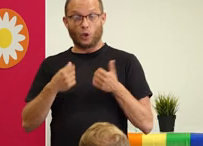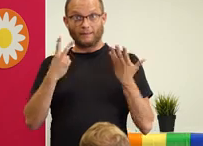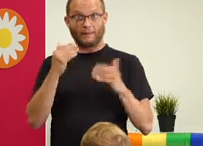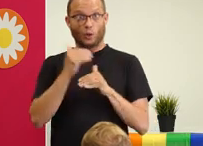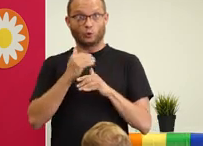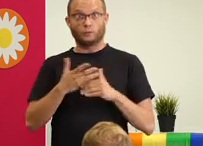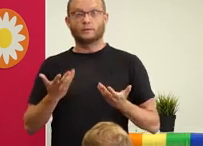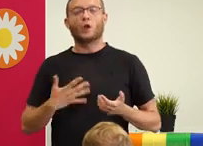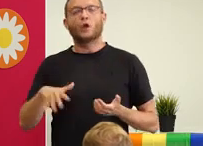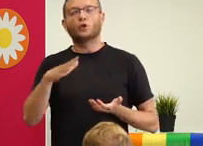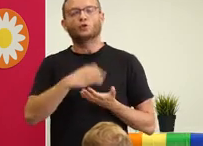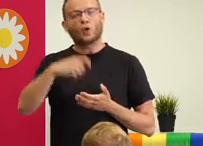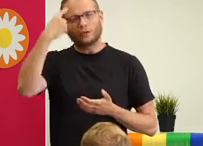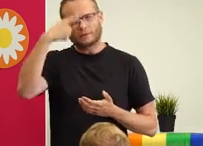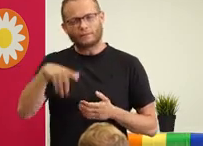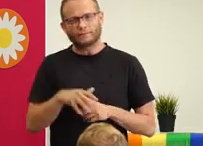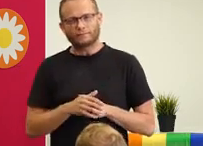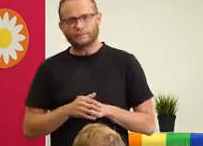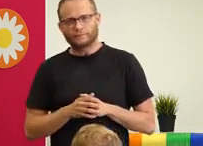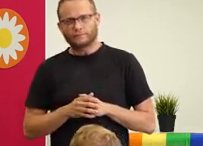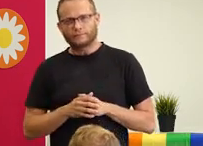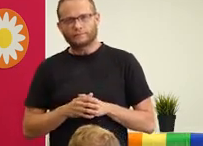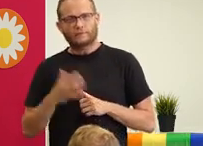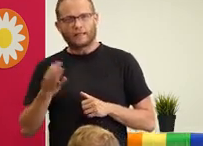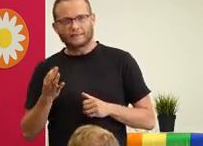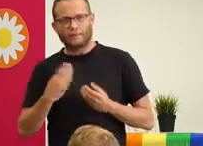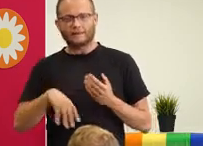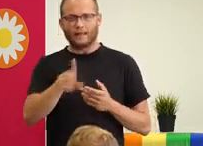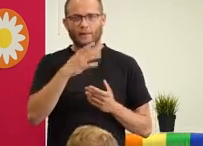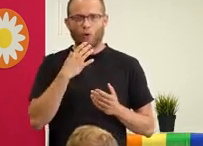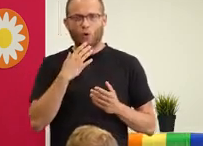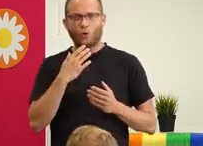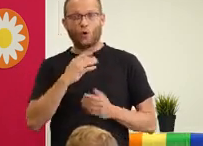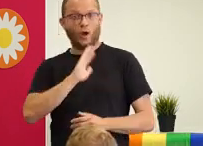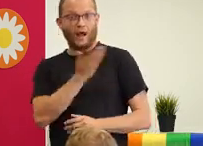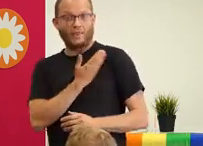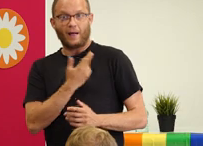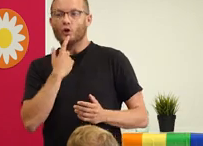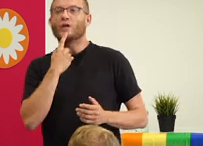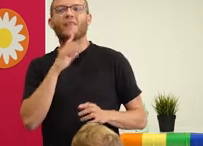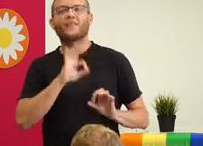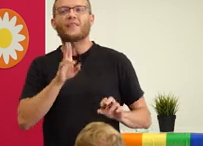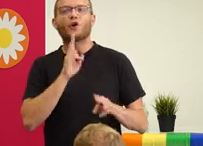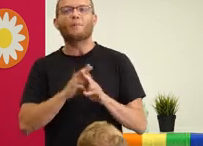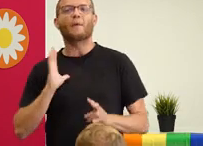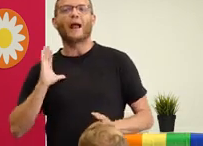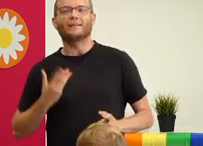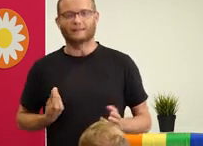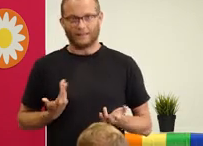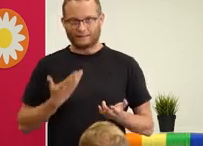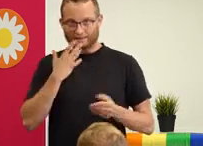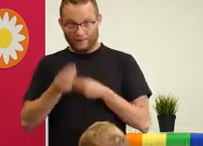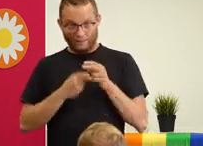octubre. Todo el mundo sale y dice lo que está pasando en Franja de Gaza, pero nadie dice Palestina. Y si hacemos